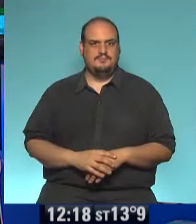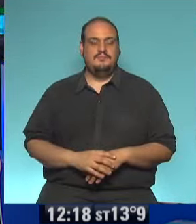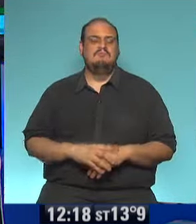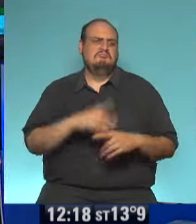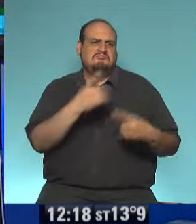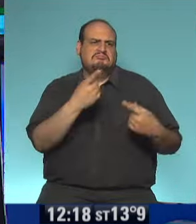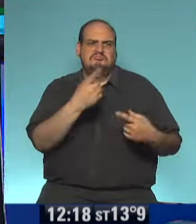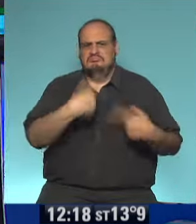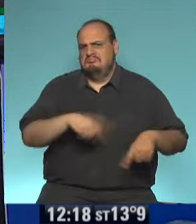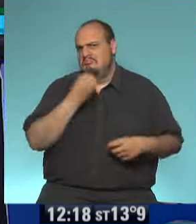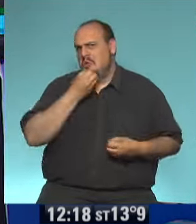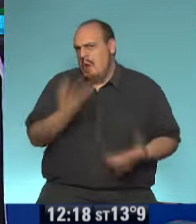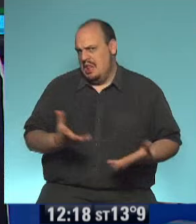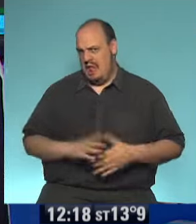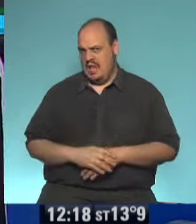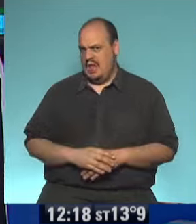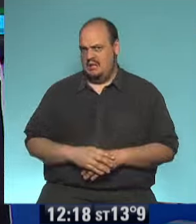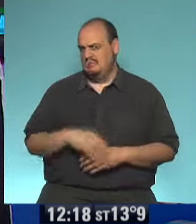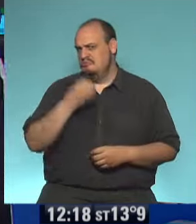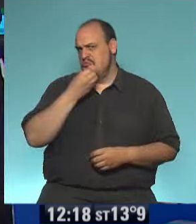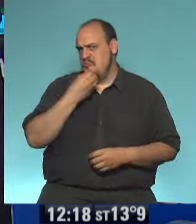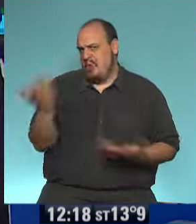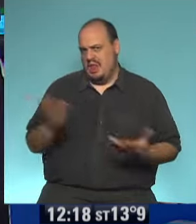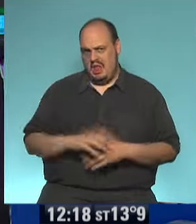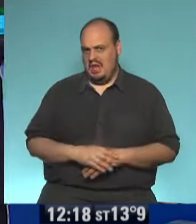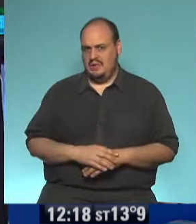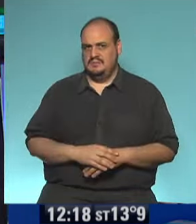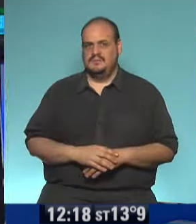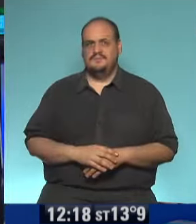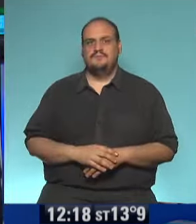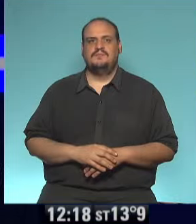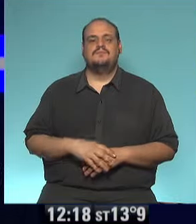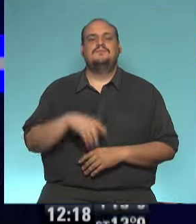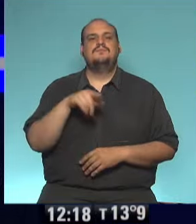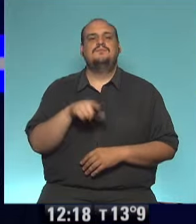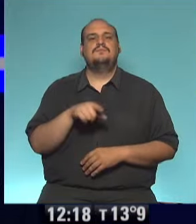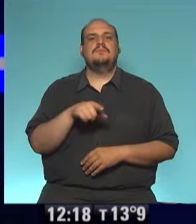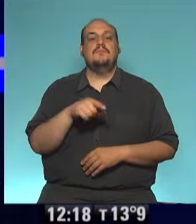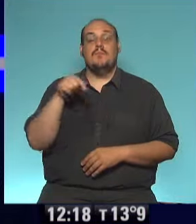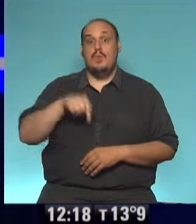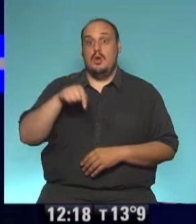que sea que conozcan. Sea. Lo que sea que conozcan. Ya vimos los que llegaron ayer, están buenísimos. Buenísimos. Bien. Y